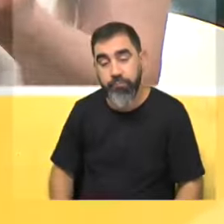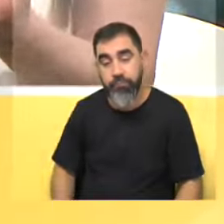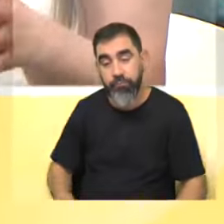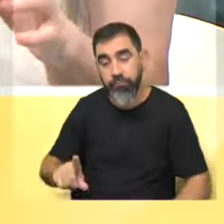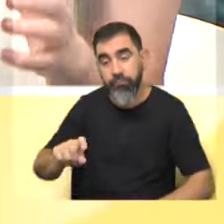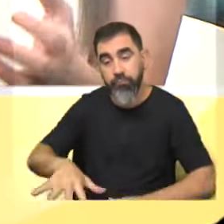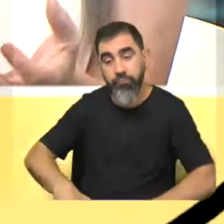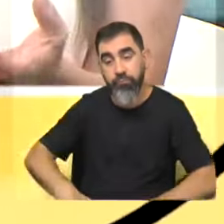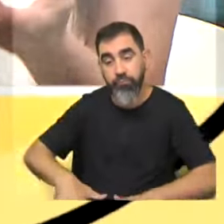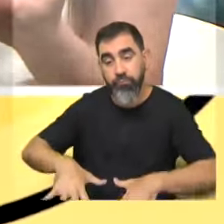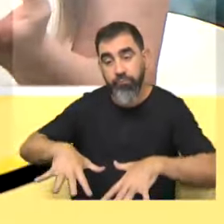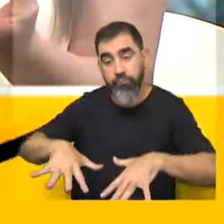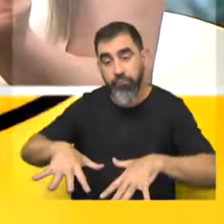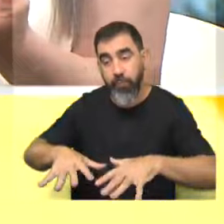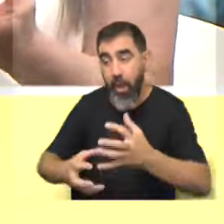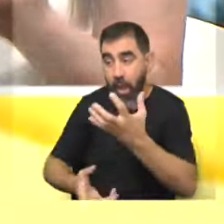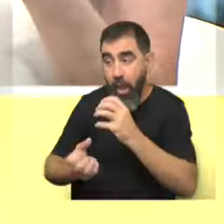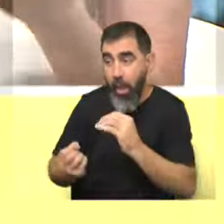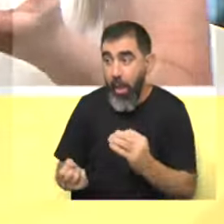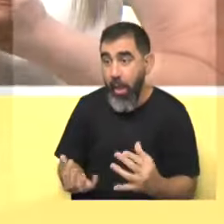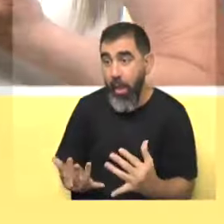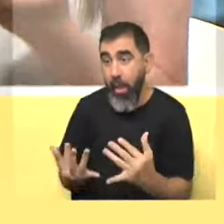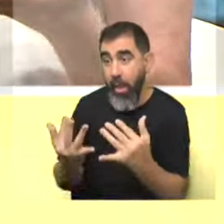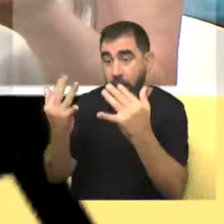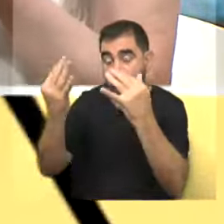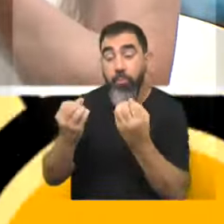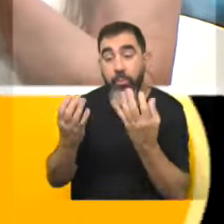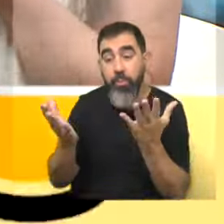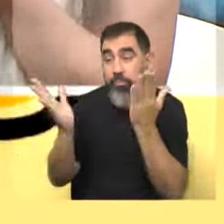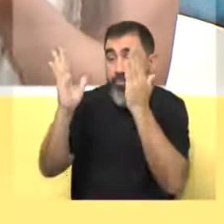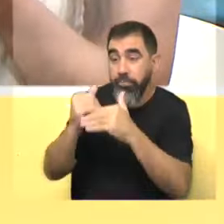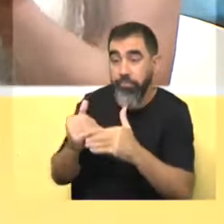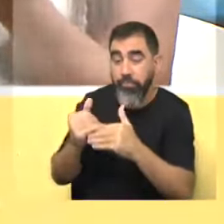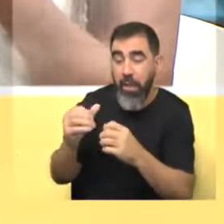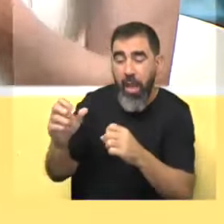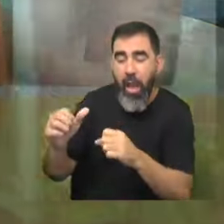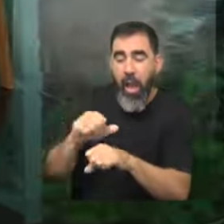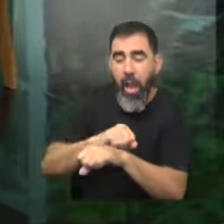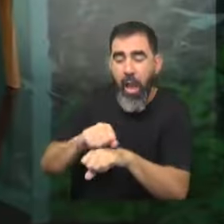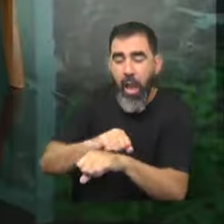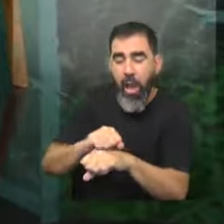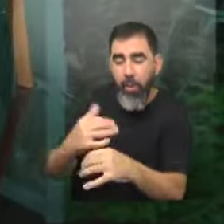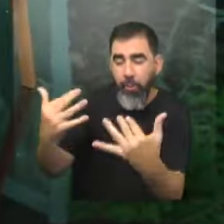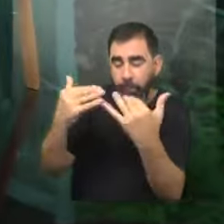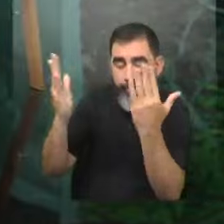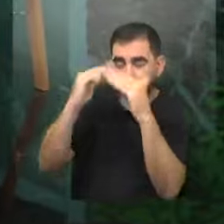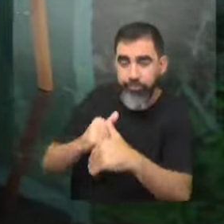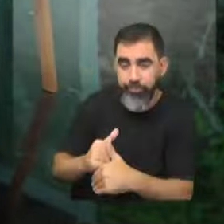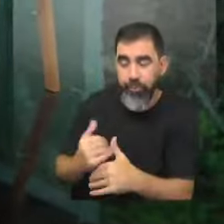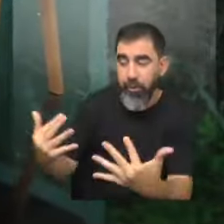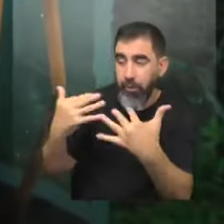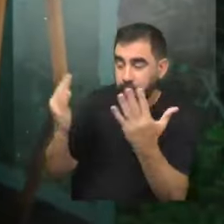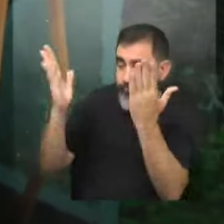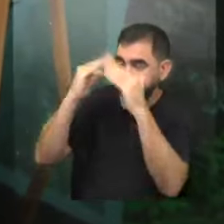la cueva, que el animal salga, porque se ve obturado con el jabón sus espiráculos respiratorios. Entonces no puede